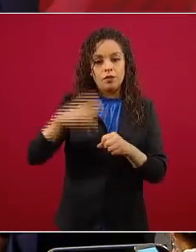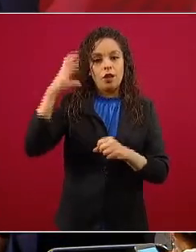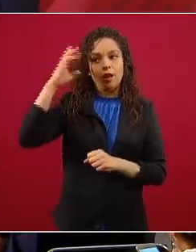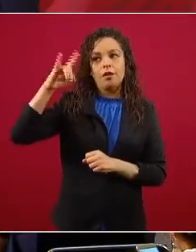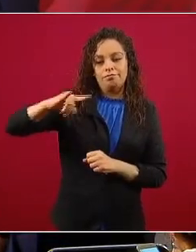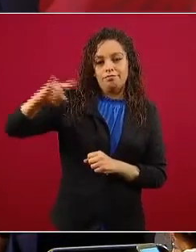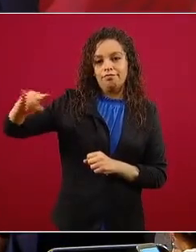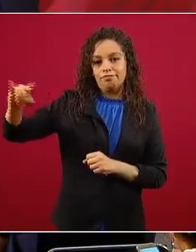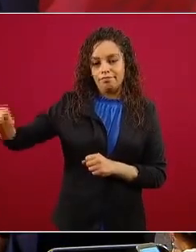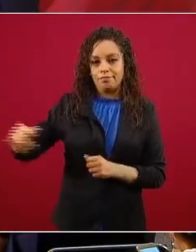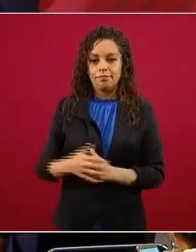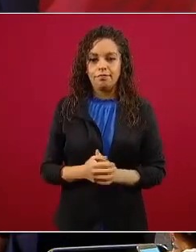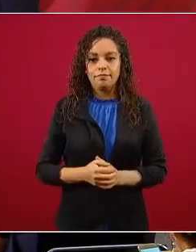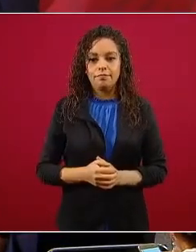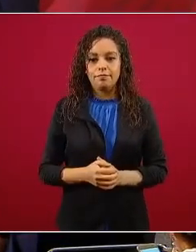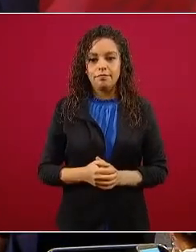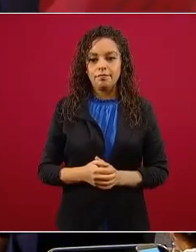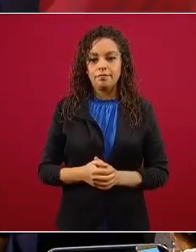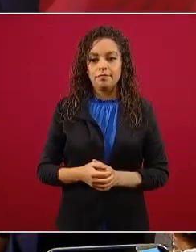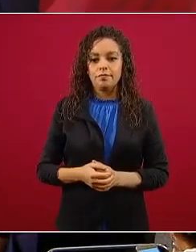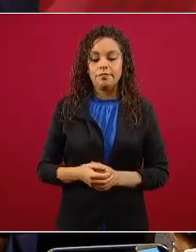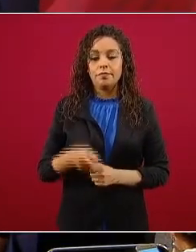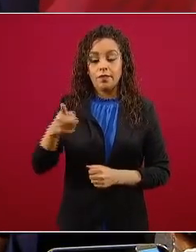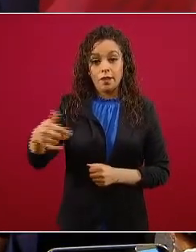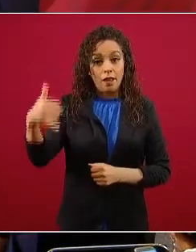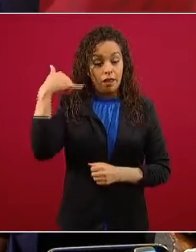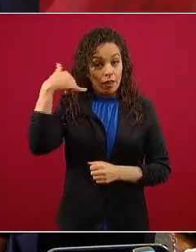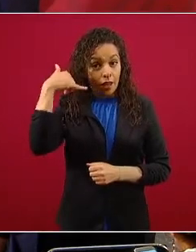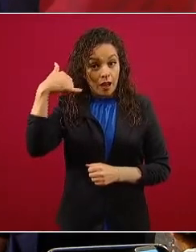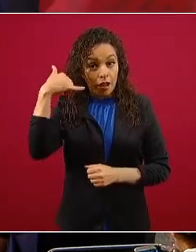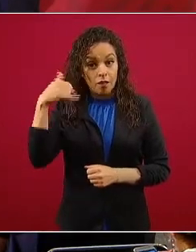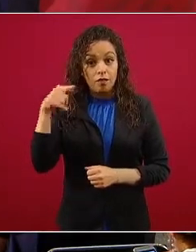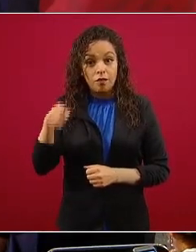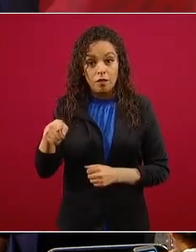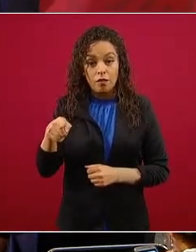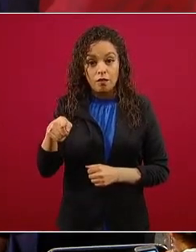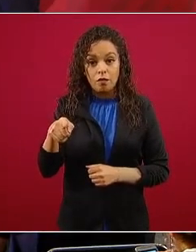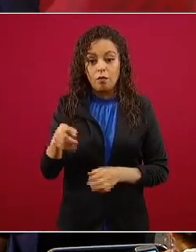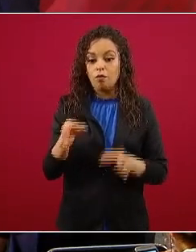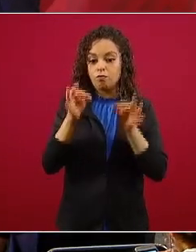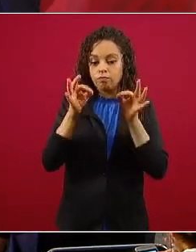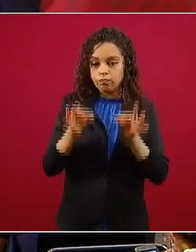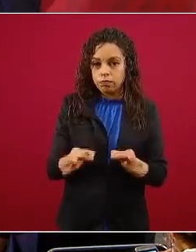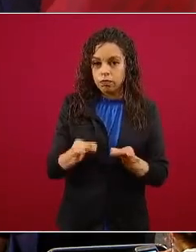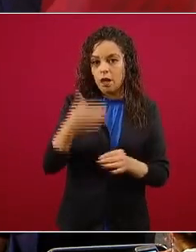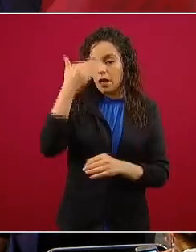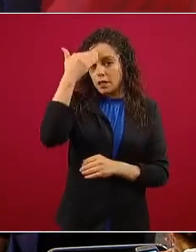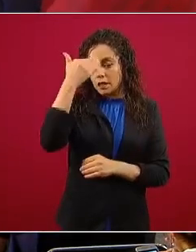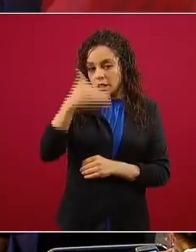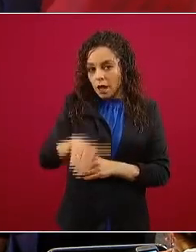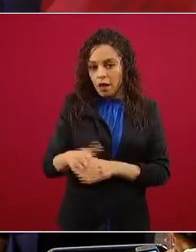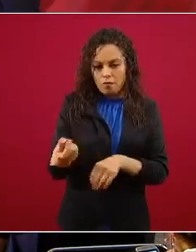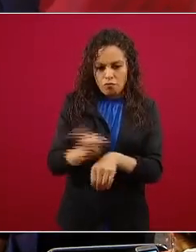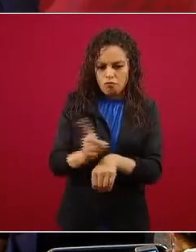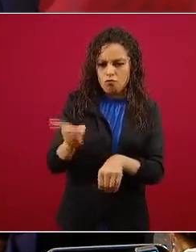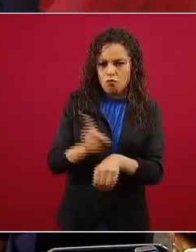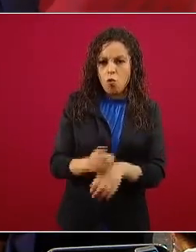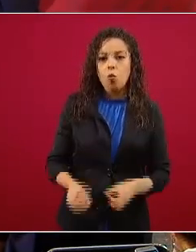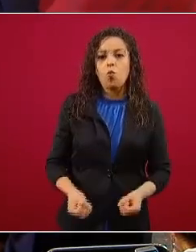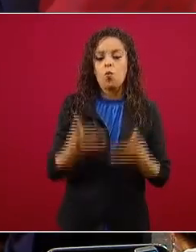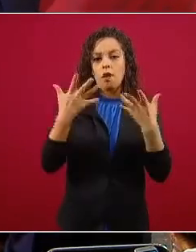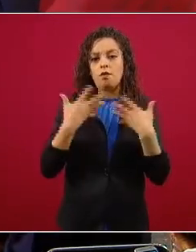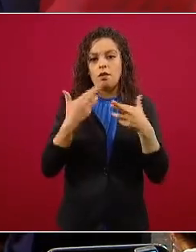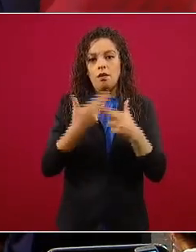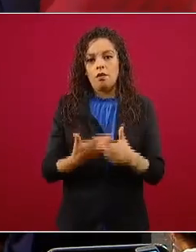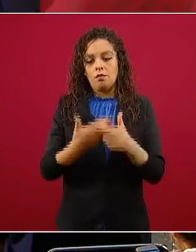esta información. El propio centro telefónico tiene en tiempo real la disposición de camas, se actualiza periódicamente a lo largo